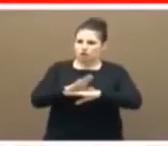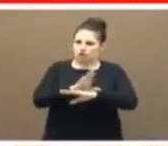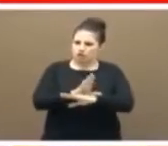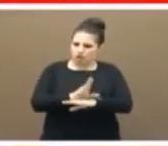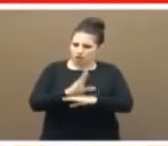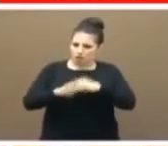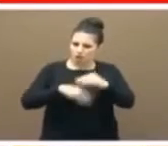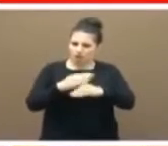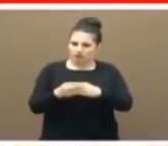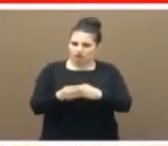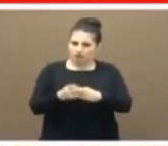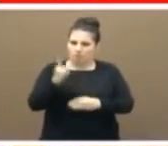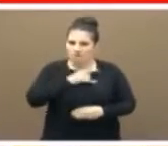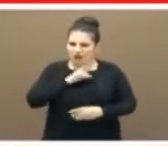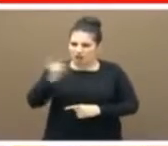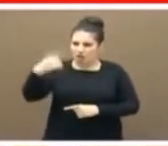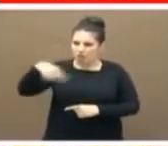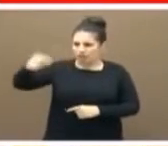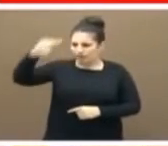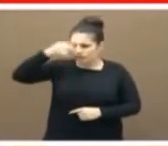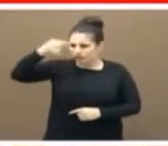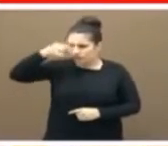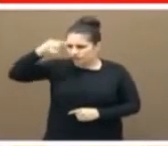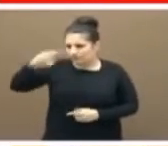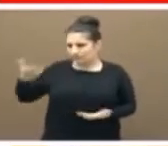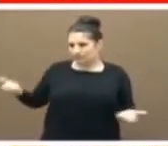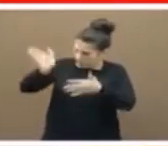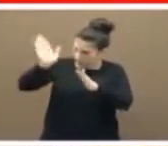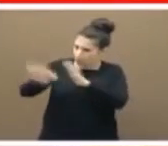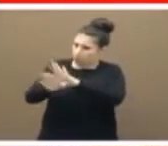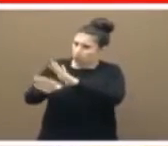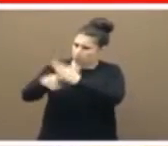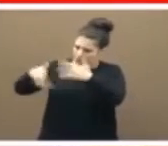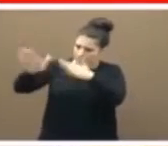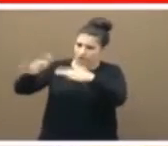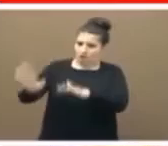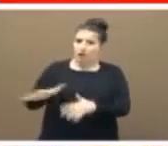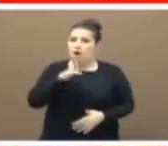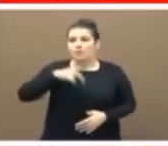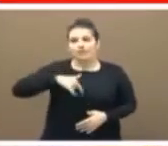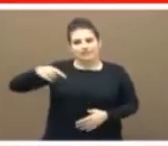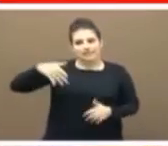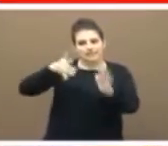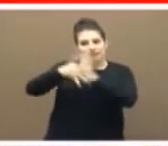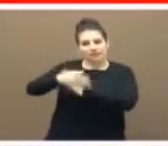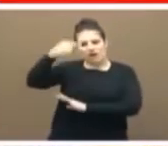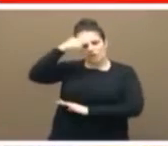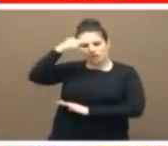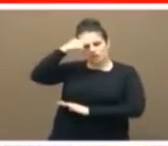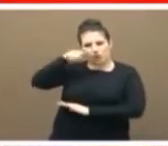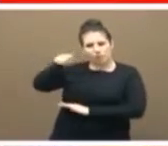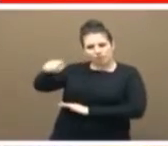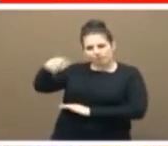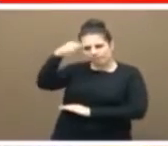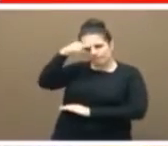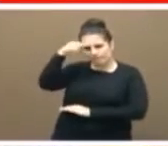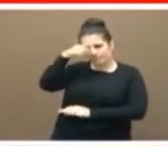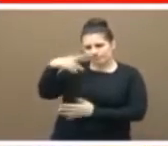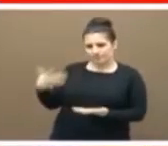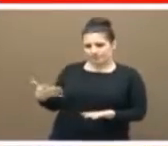mal, iban a tener ustedes la obsesión que tienen con él? Cuando tienen esa obsesión,